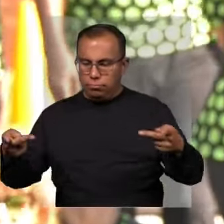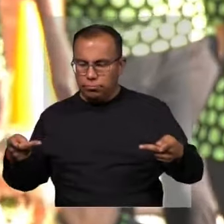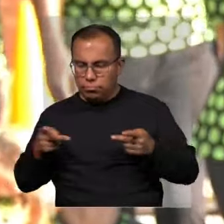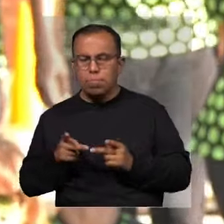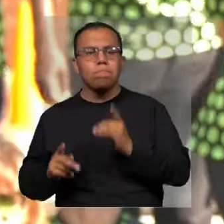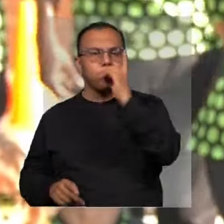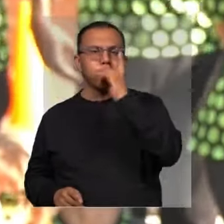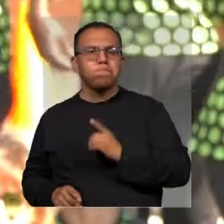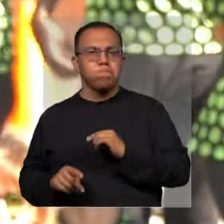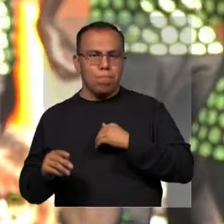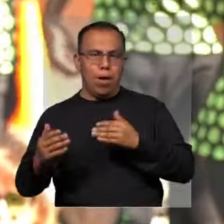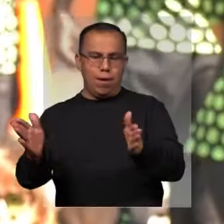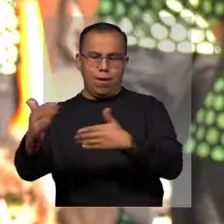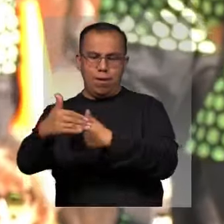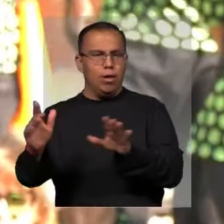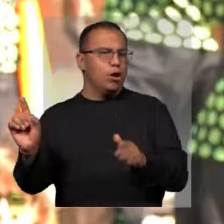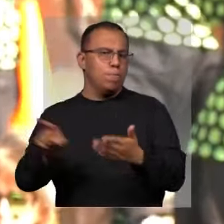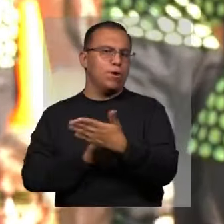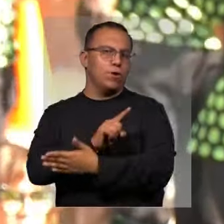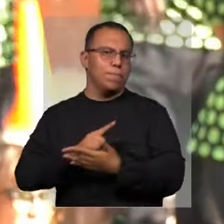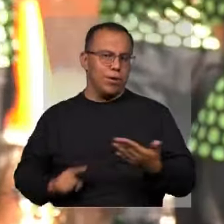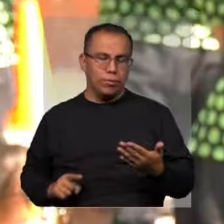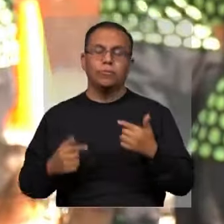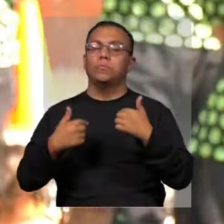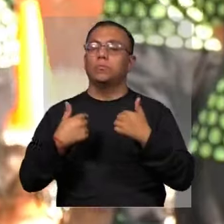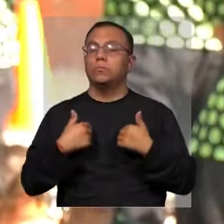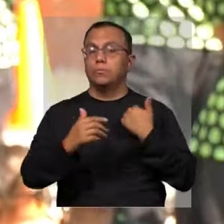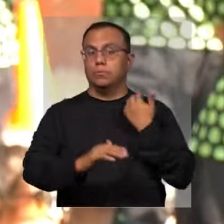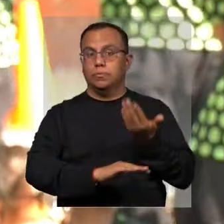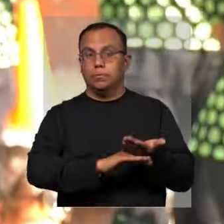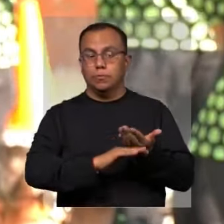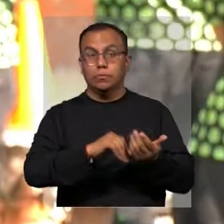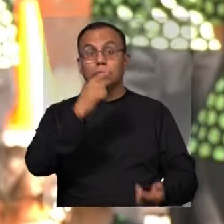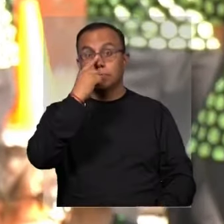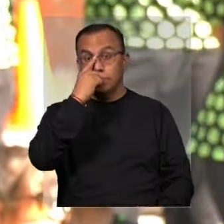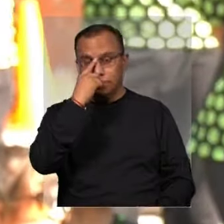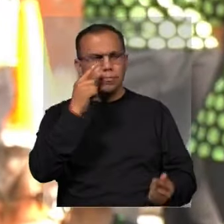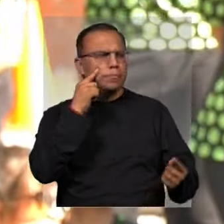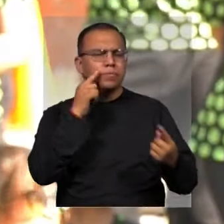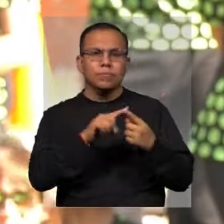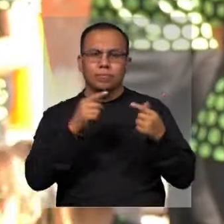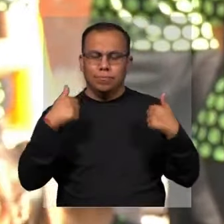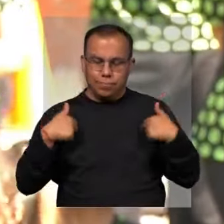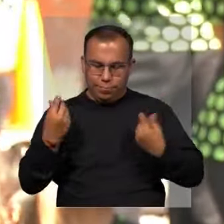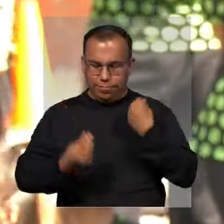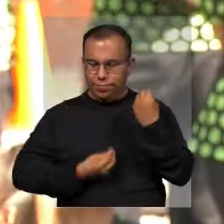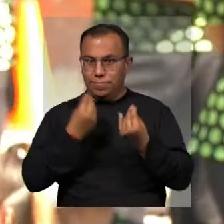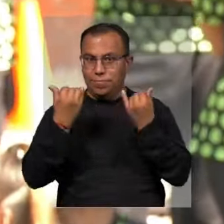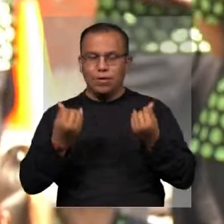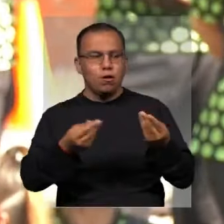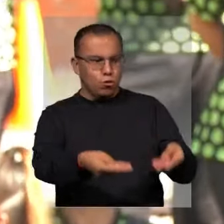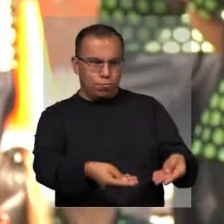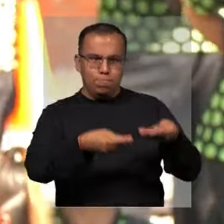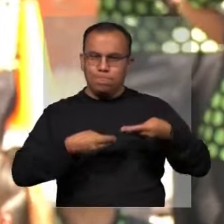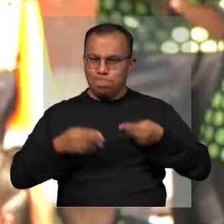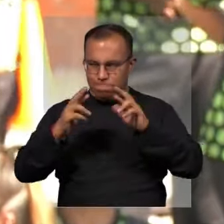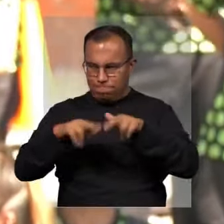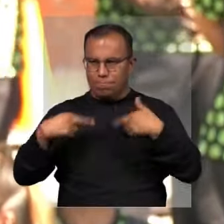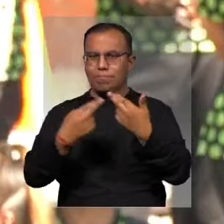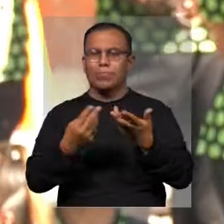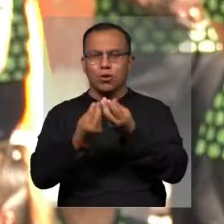tomar decisiones de restricción. Entonces yo le planteo eso alternativamente, lo que vamos a hacer, y hoy me entregan en una reunión de